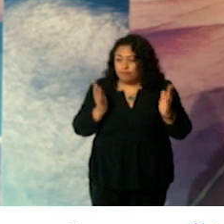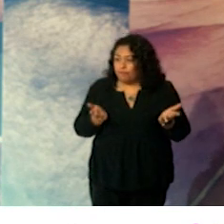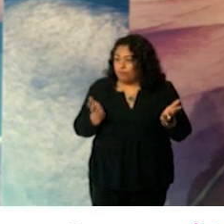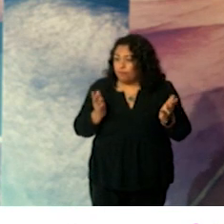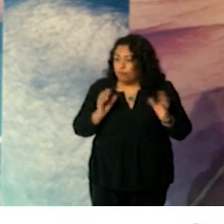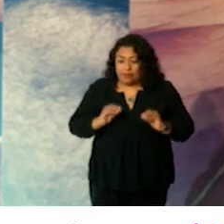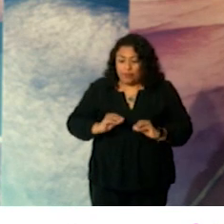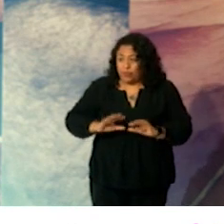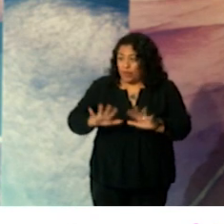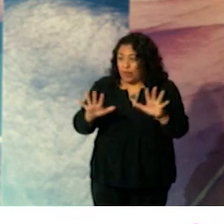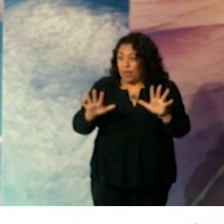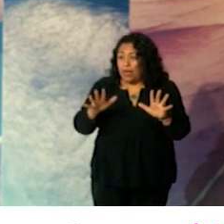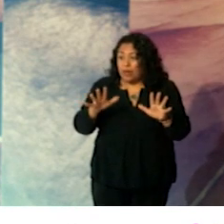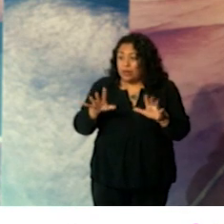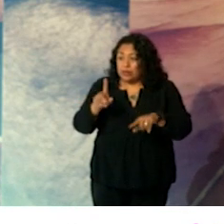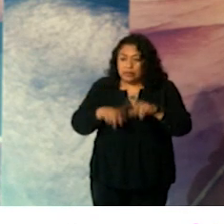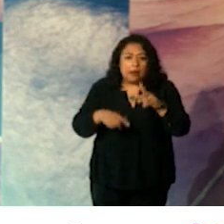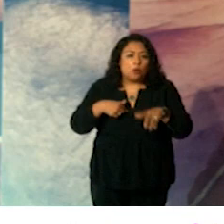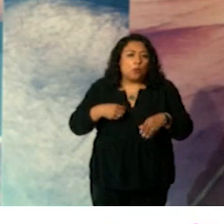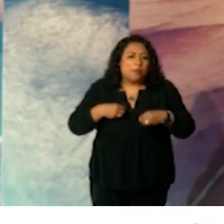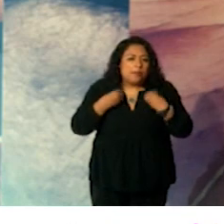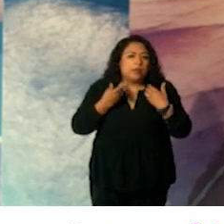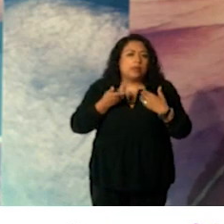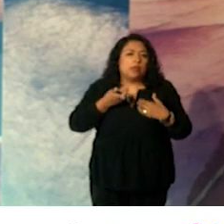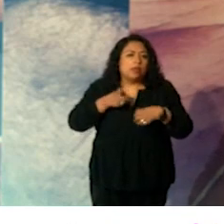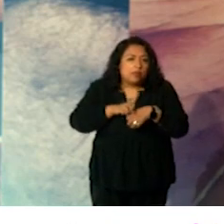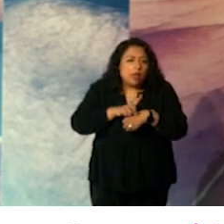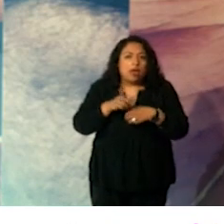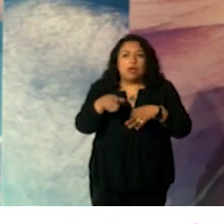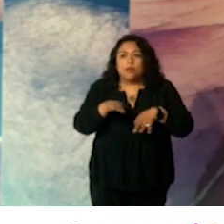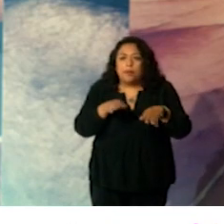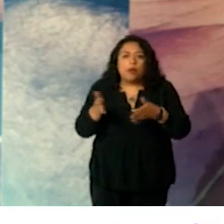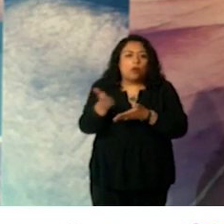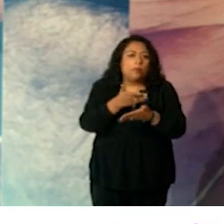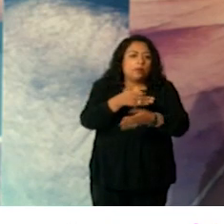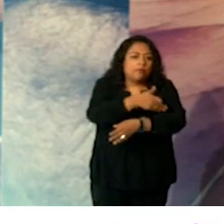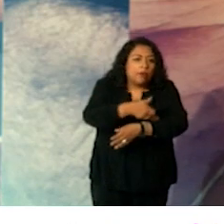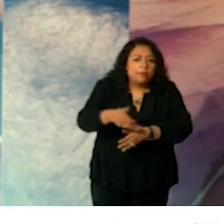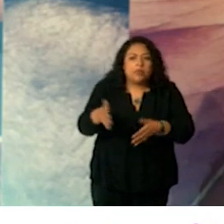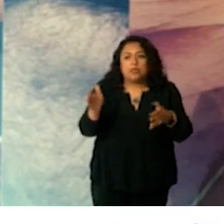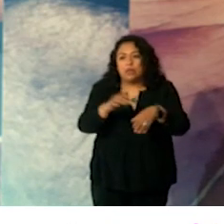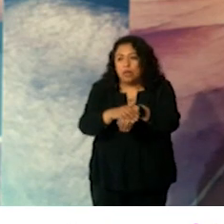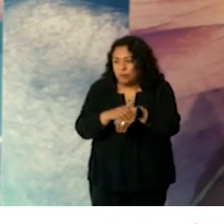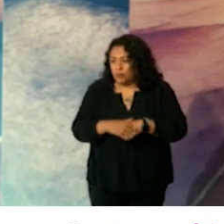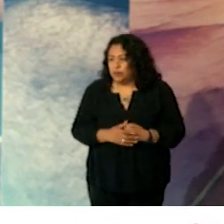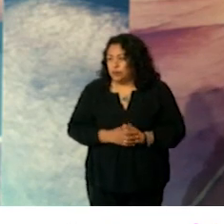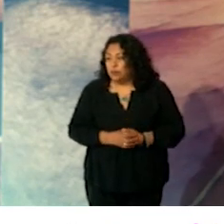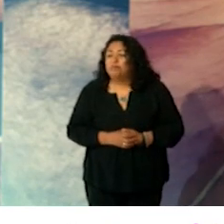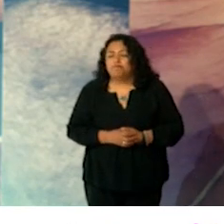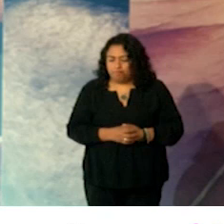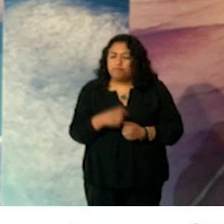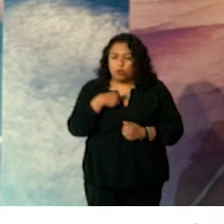y sacar de nuestras vidas cotidianas, de trabajo, de las convivencias familiares y de amistades. Yo creo